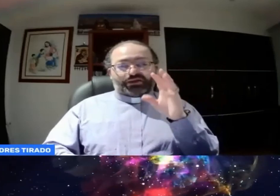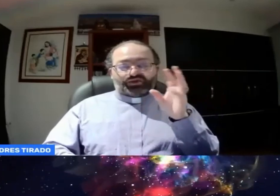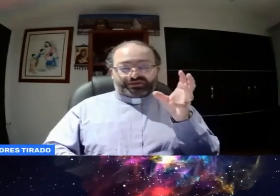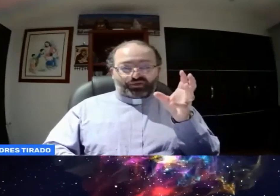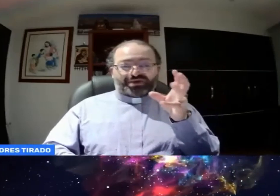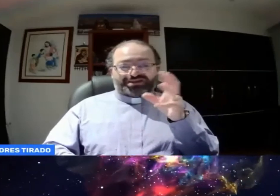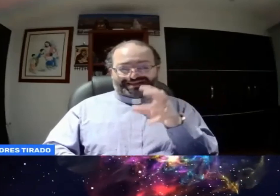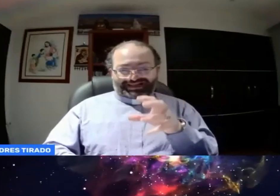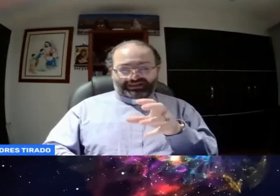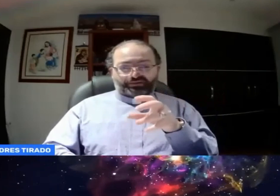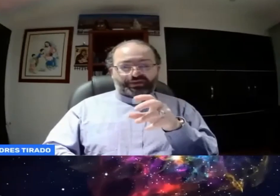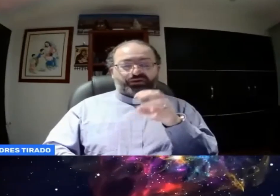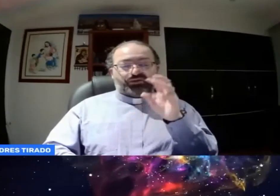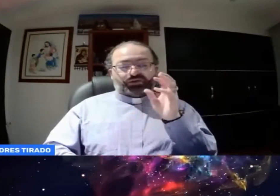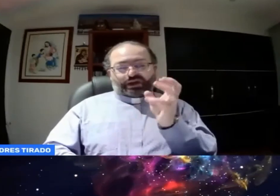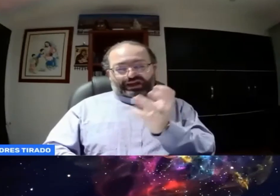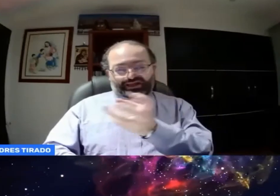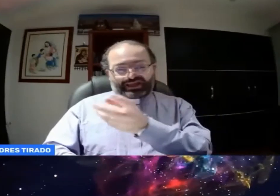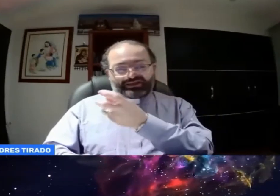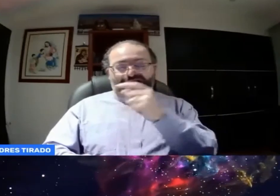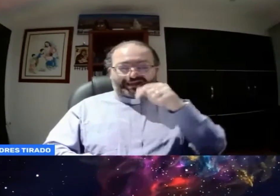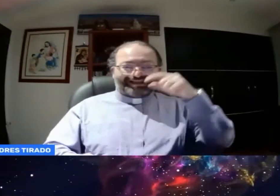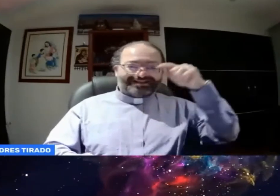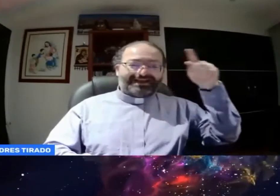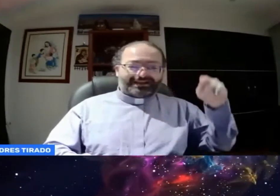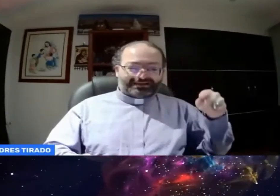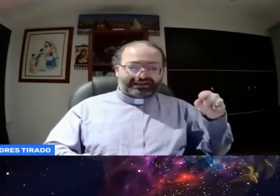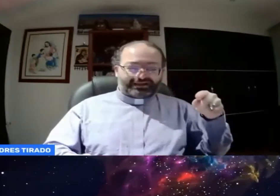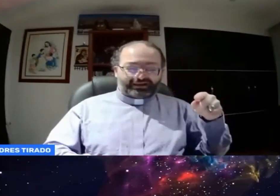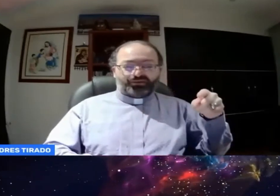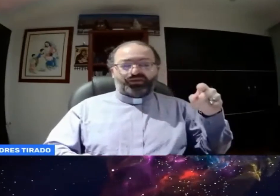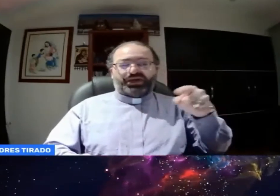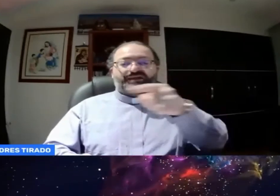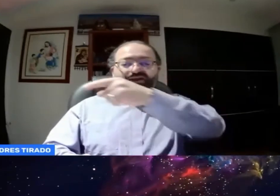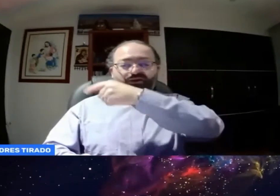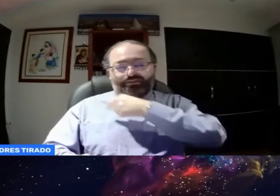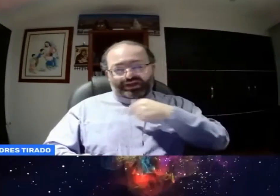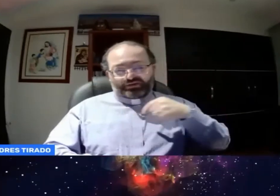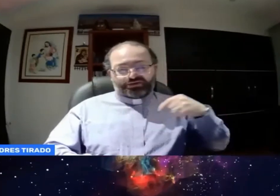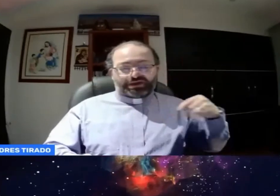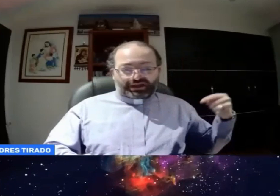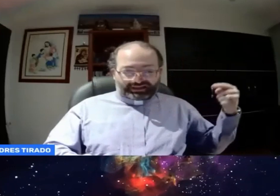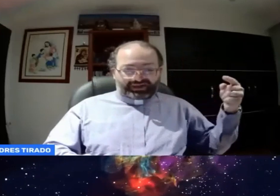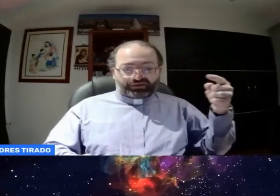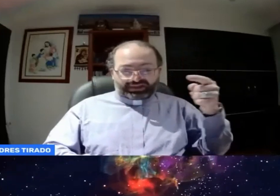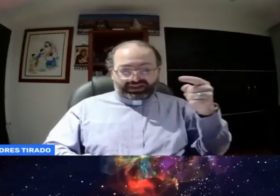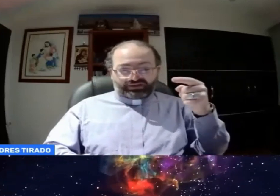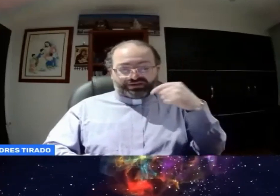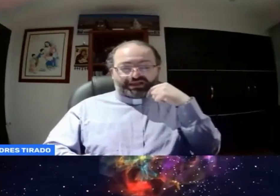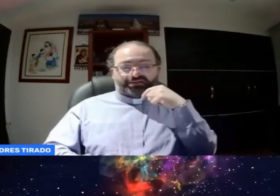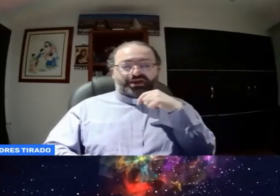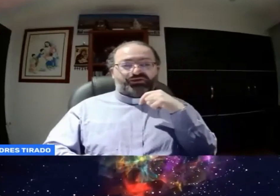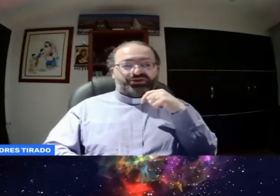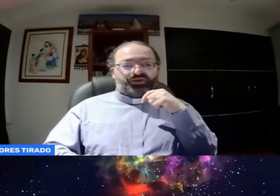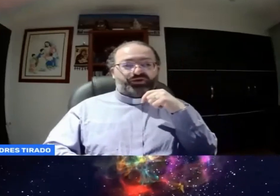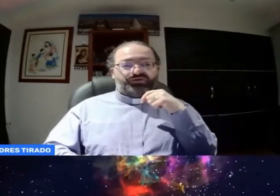Han tratado de muchas formas de sacarlo, pero como ahí hay alguien que está detrás de él, que lo apoya y tiene comprados a la mayoría de